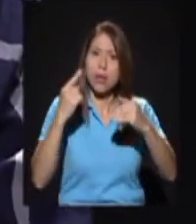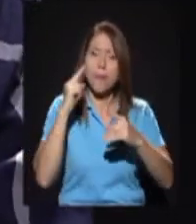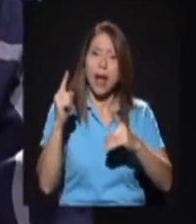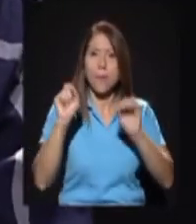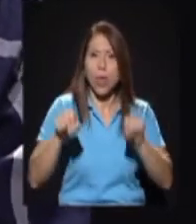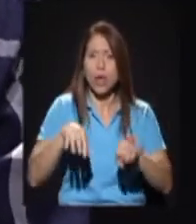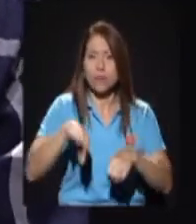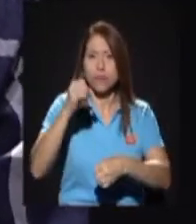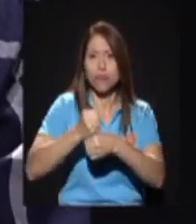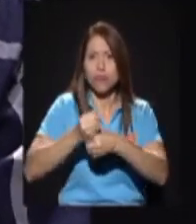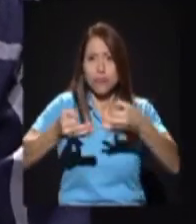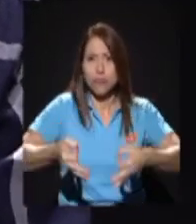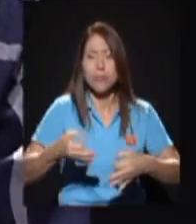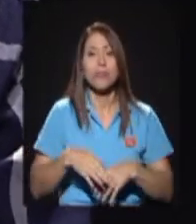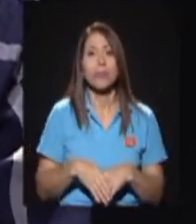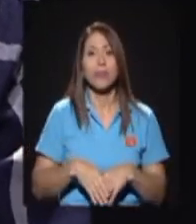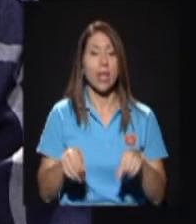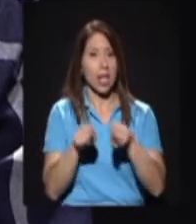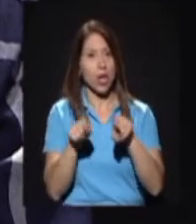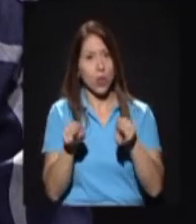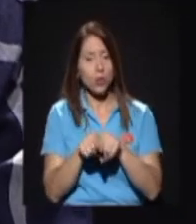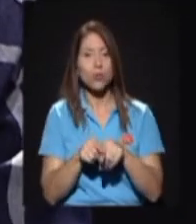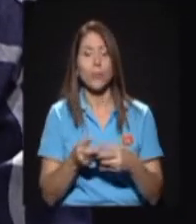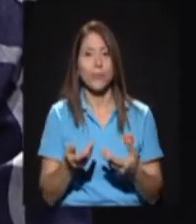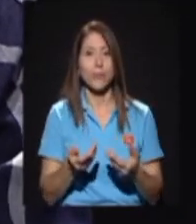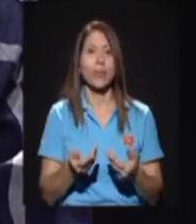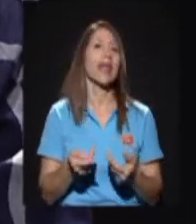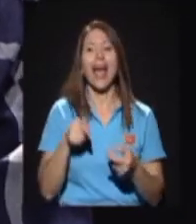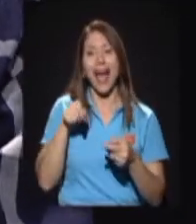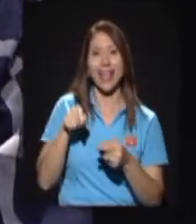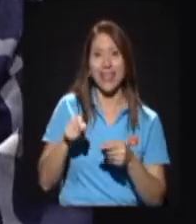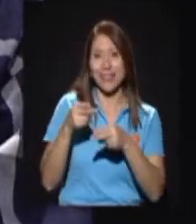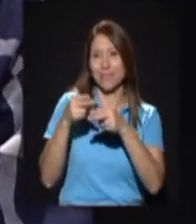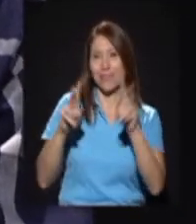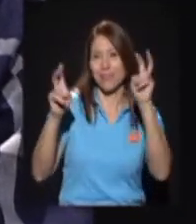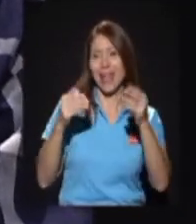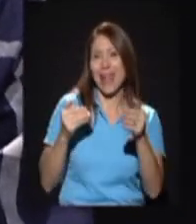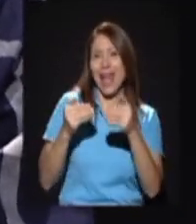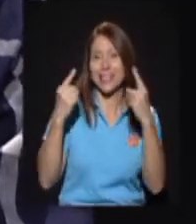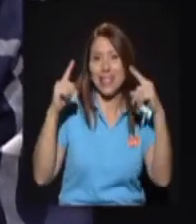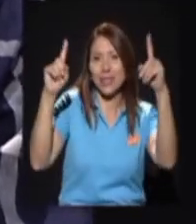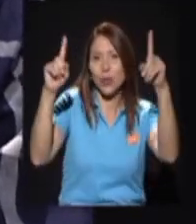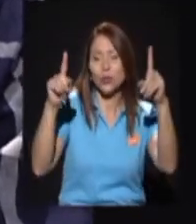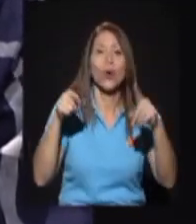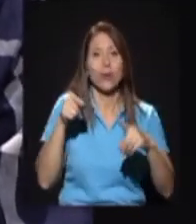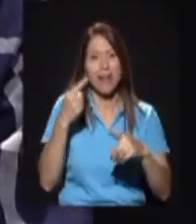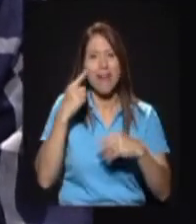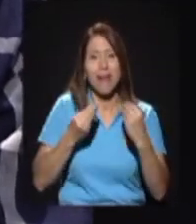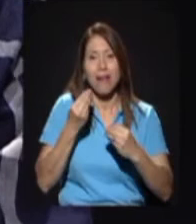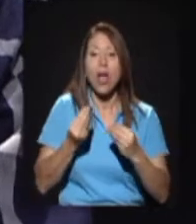Incluso, y para volverlo más paradójico, y aquí el casi exitoso lo hace bastante claro, uno dice, no, es que hay muchos